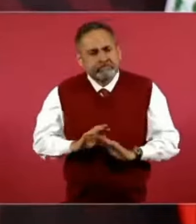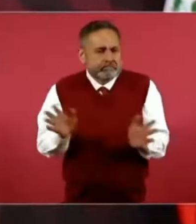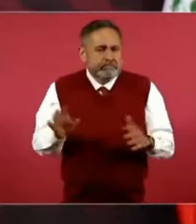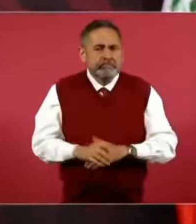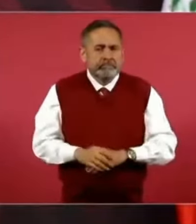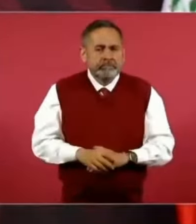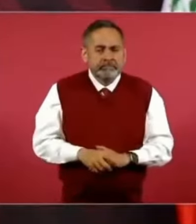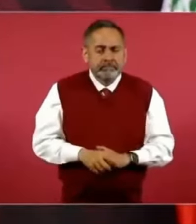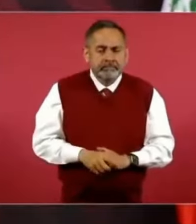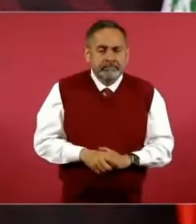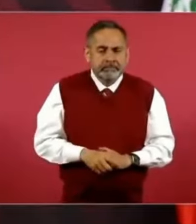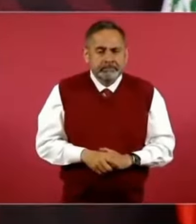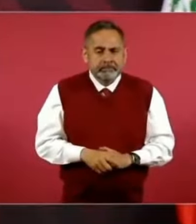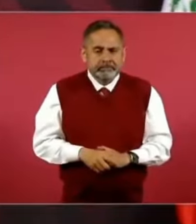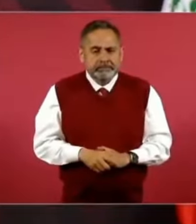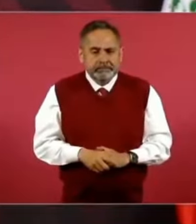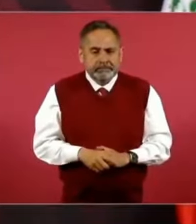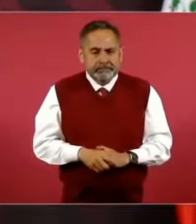Pero